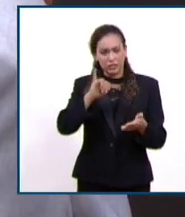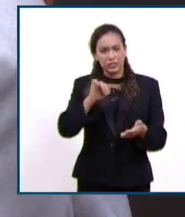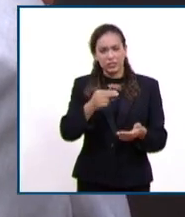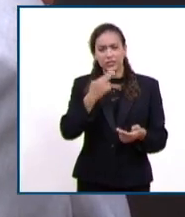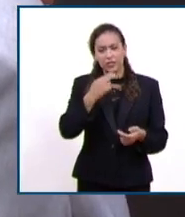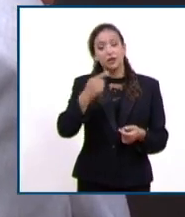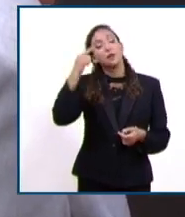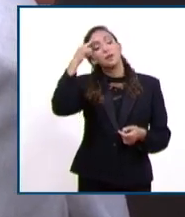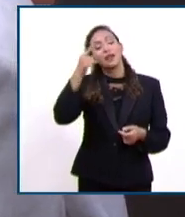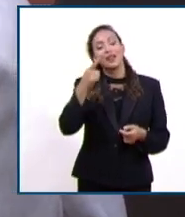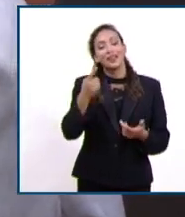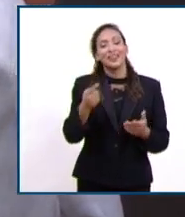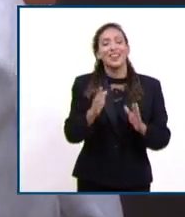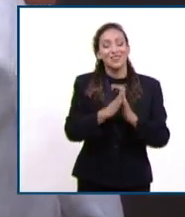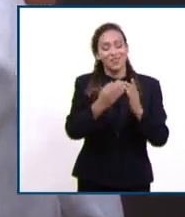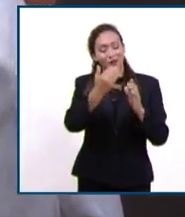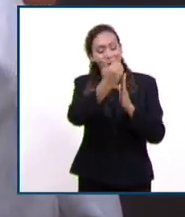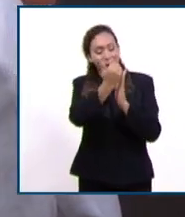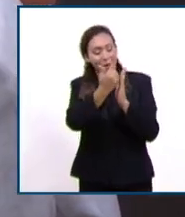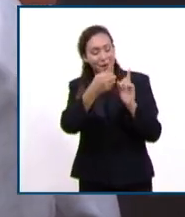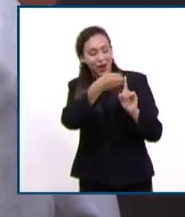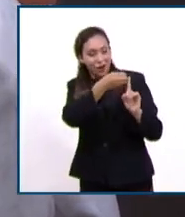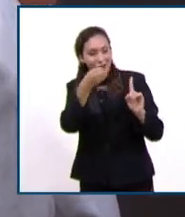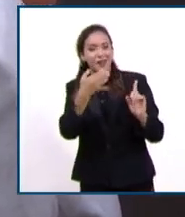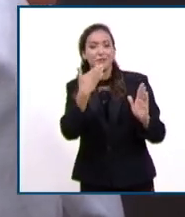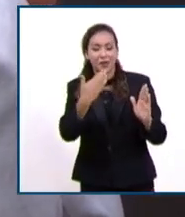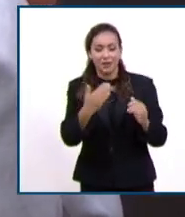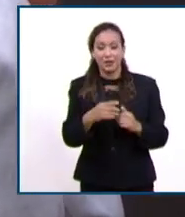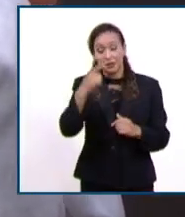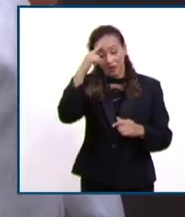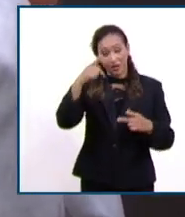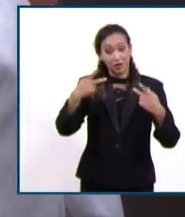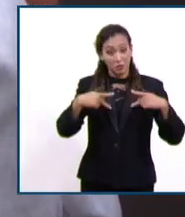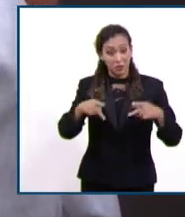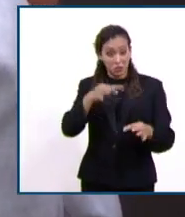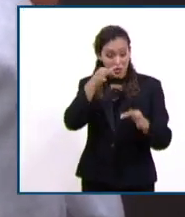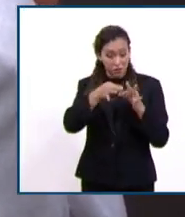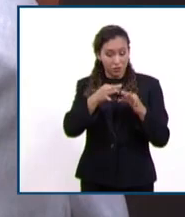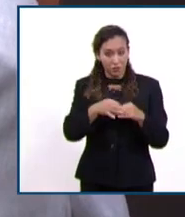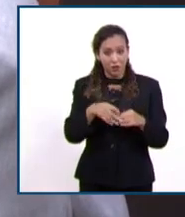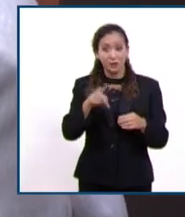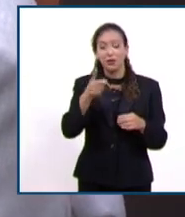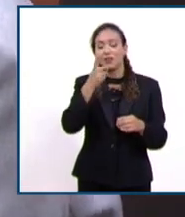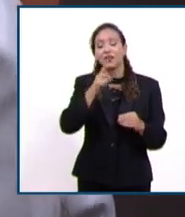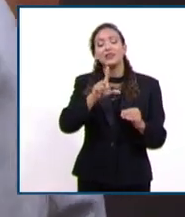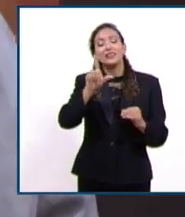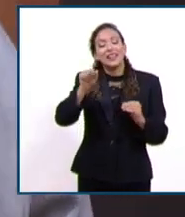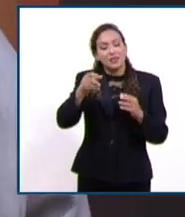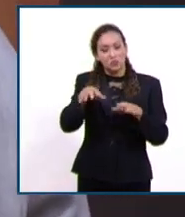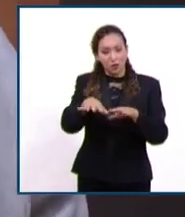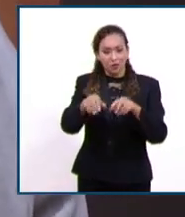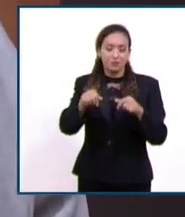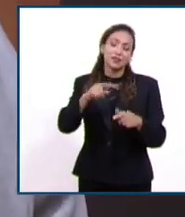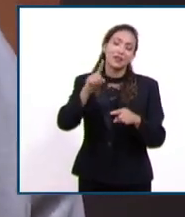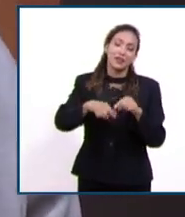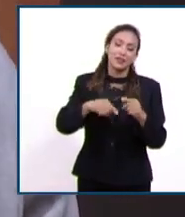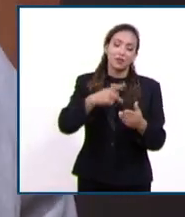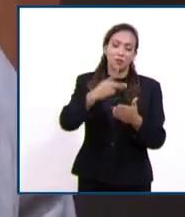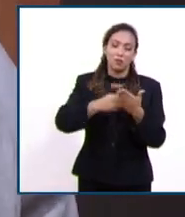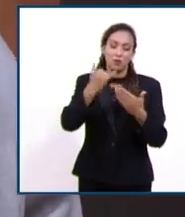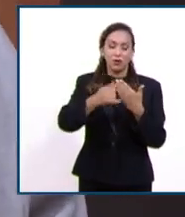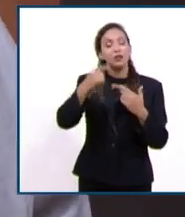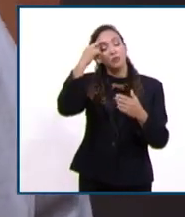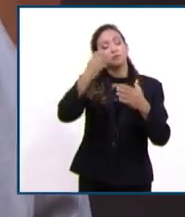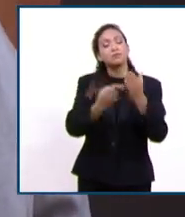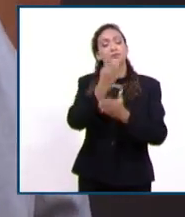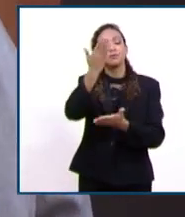la idea de ordenar el catálogo de sujetos obligados. Sin embargo, aceptó retirar su proyecto para presentar una nueva propuesta que